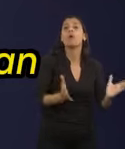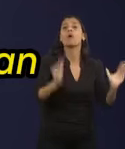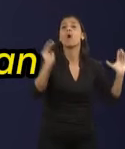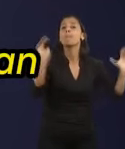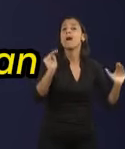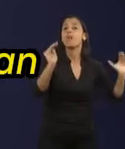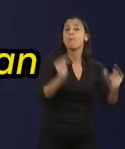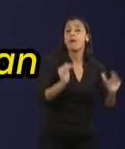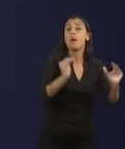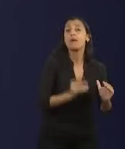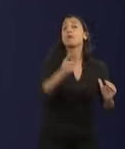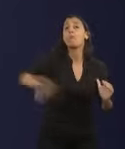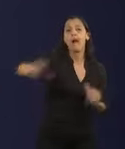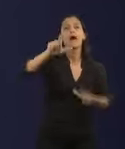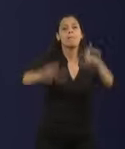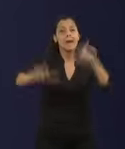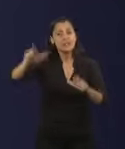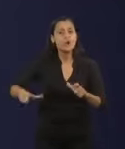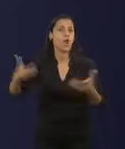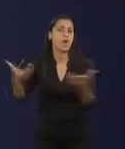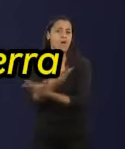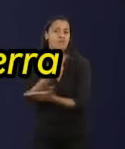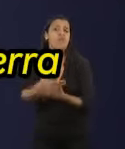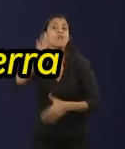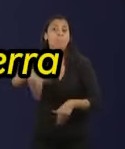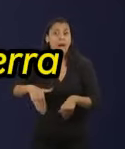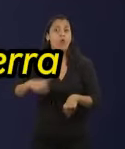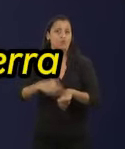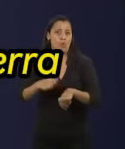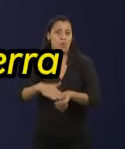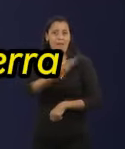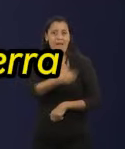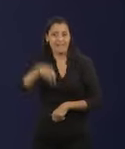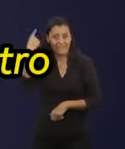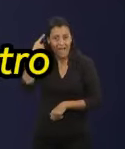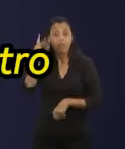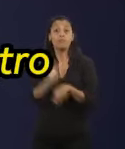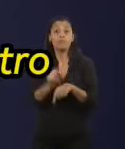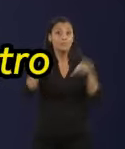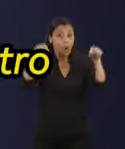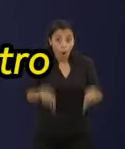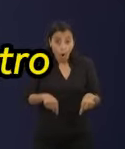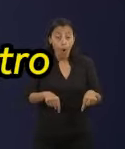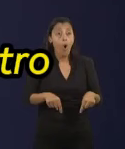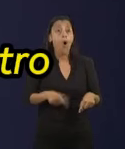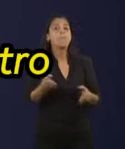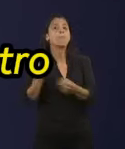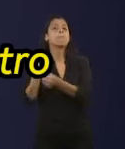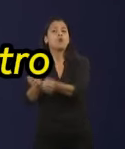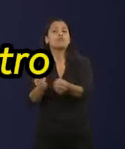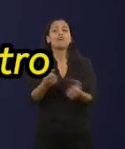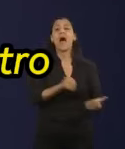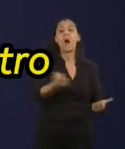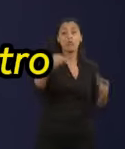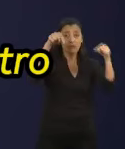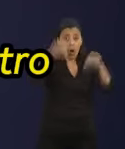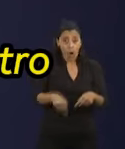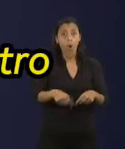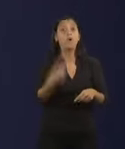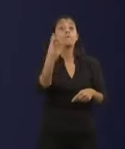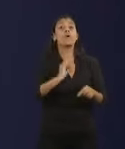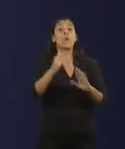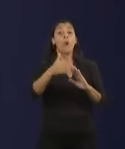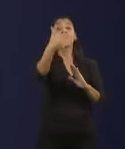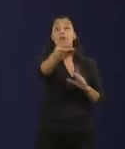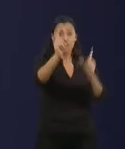los argentinos sufran menos por la presencia del Estado Así que vamos a hablar de motosierra hoy vamos a hablar de motosierra dentro de 4